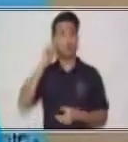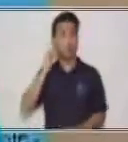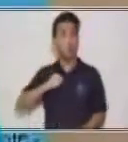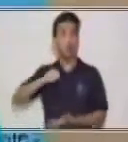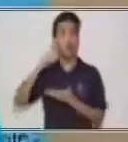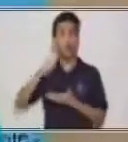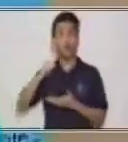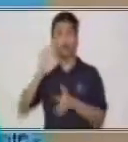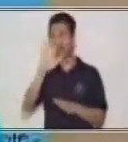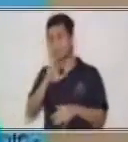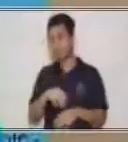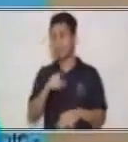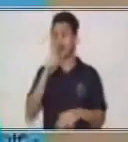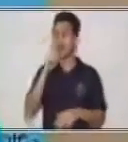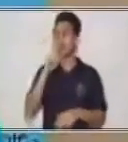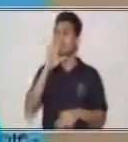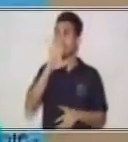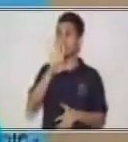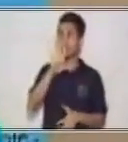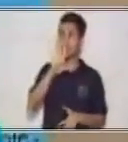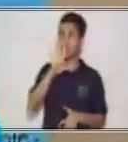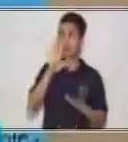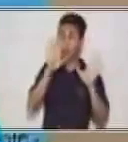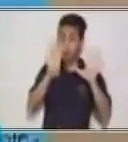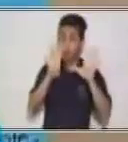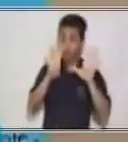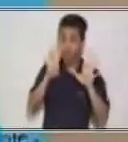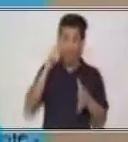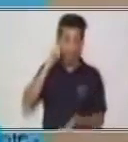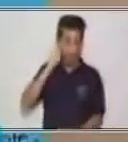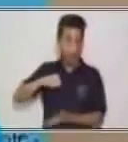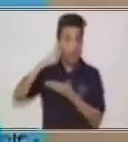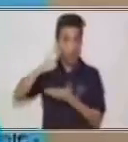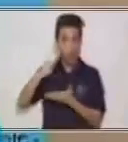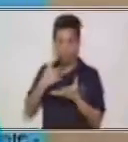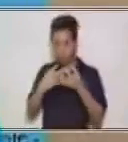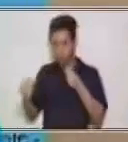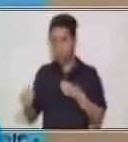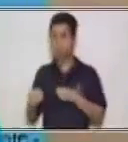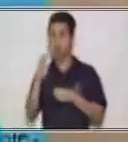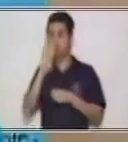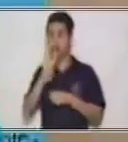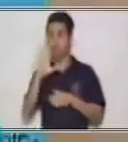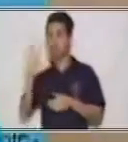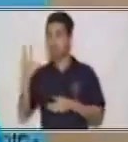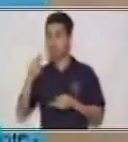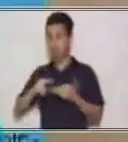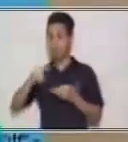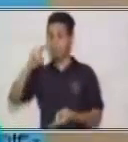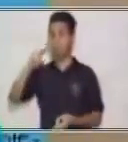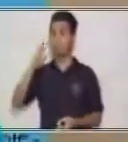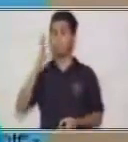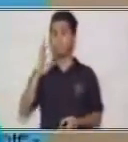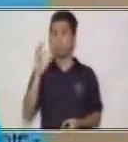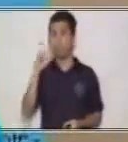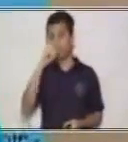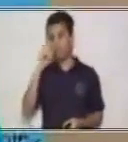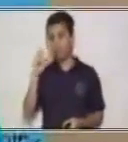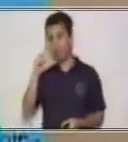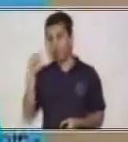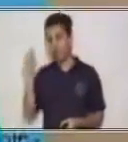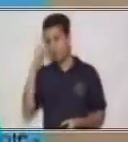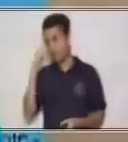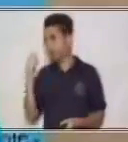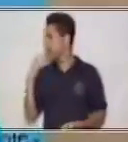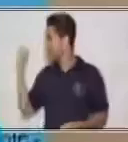45 botellas. Aquí tenemos ya la respuesta transformada en botellas, como nos está